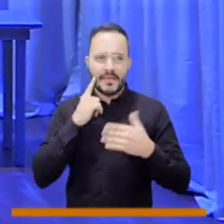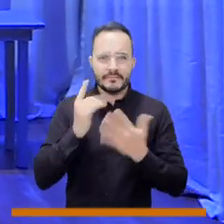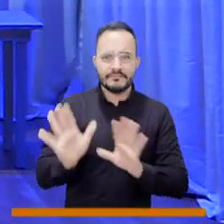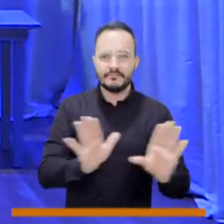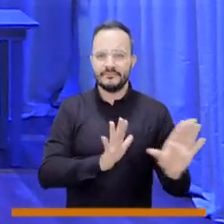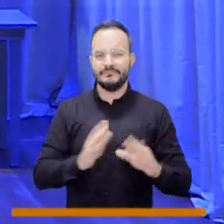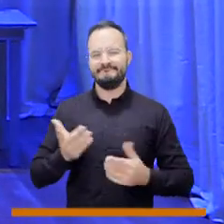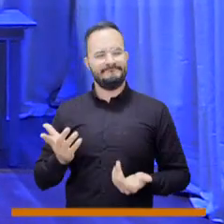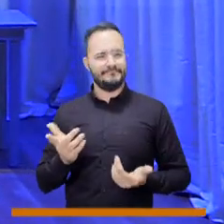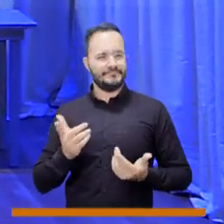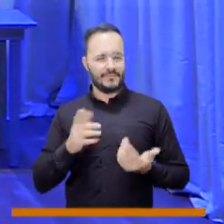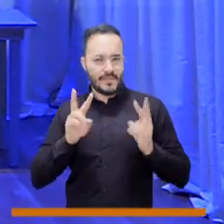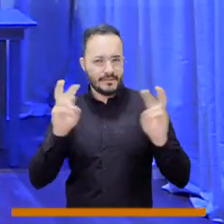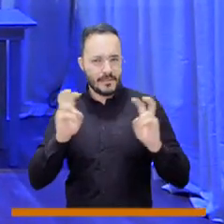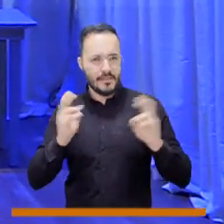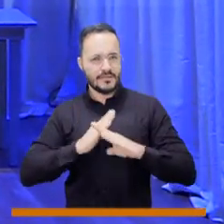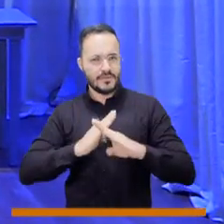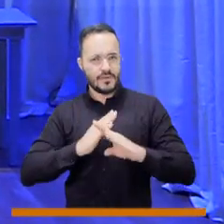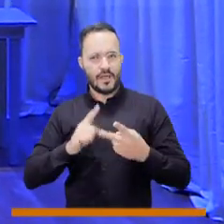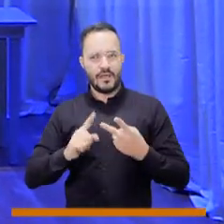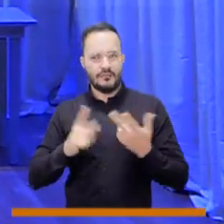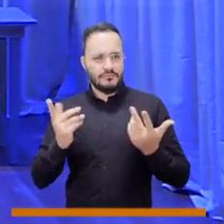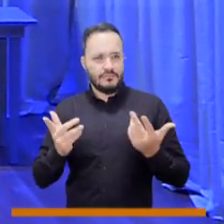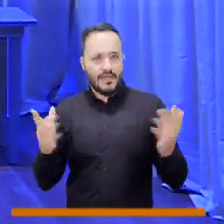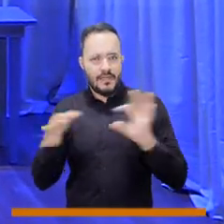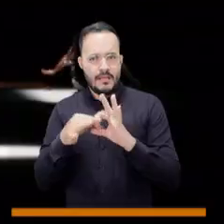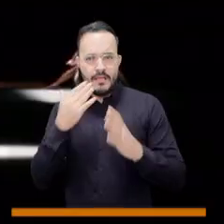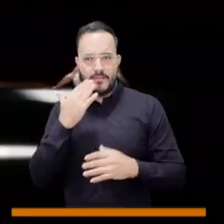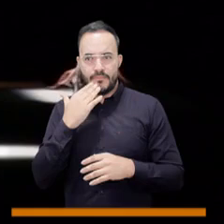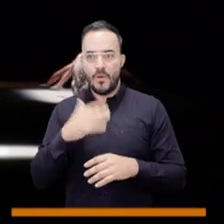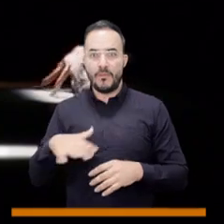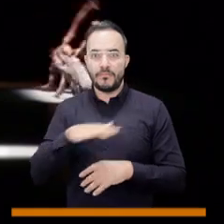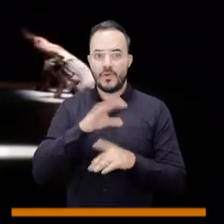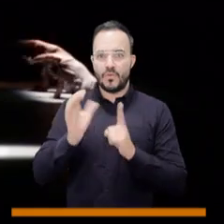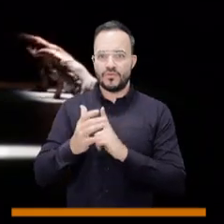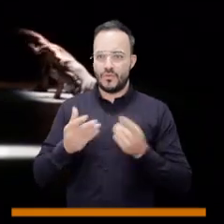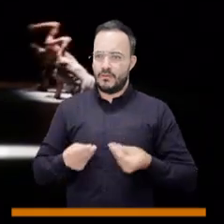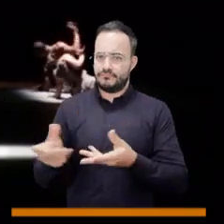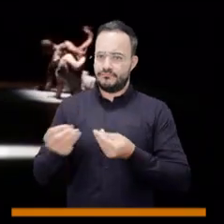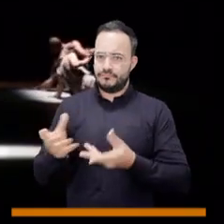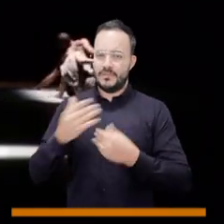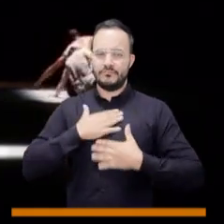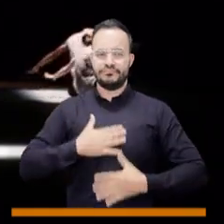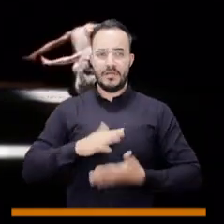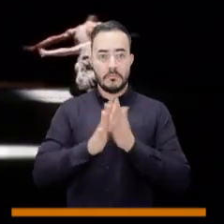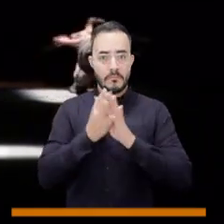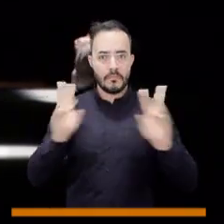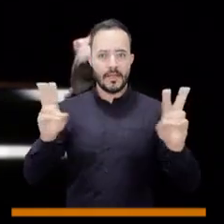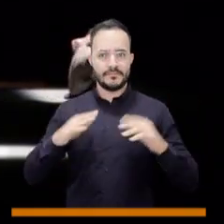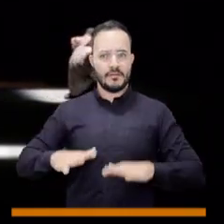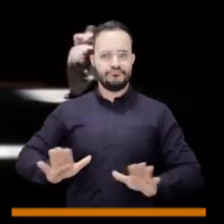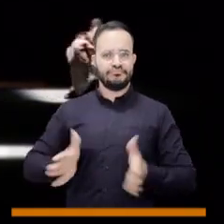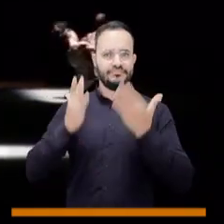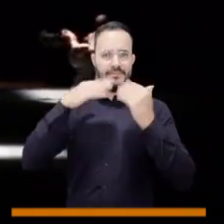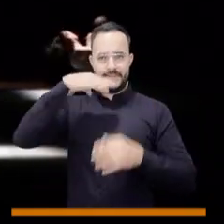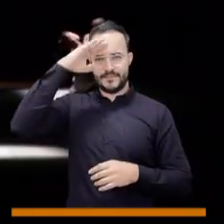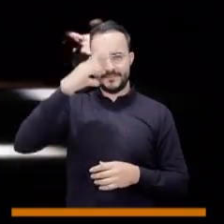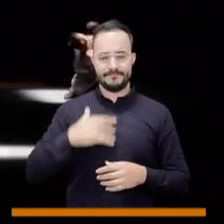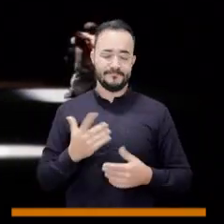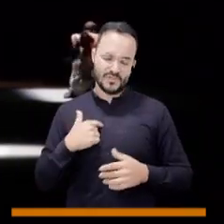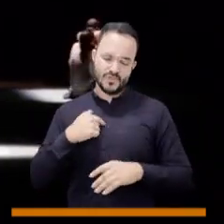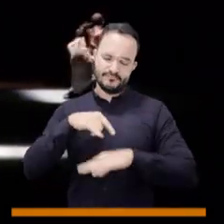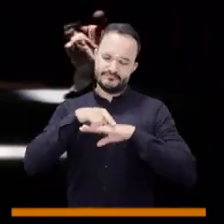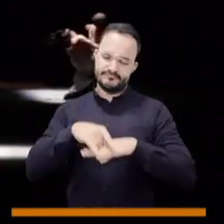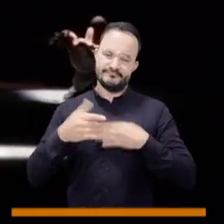por qué no se dice eso, por ejemplo, para la seguridad y se garantiza la inversión en la cultura, que ha construido paz, que transforma la vida de mucha gente en Medellín. Entonces yo